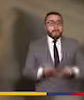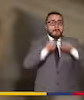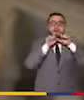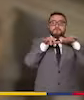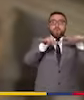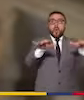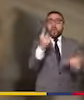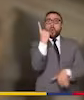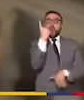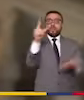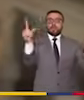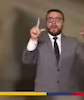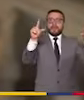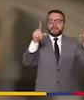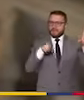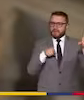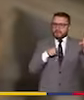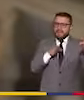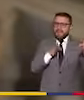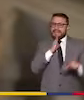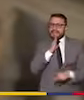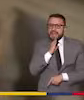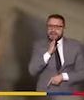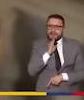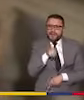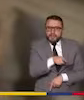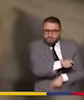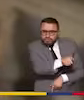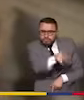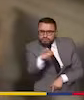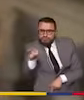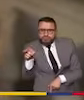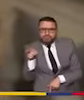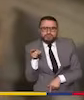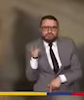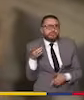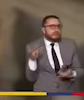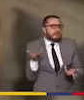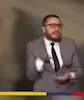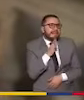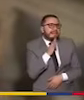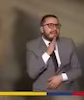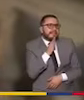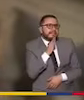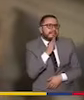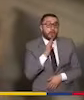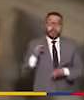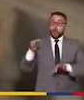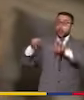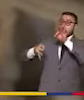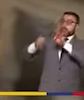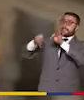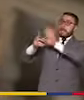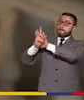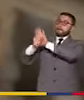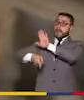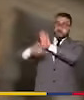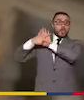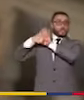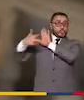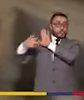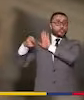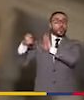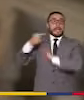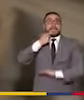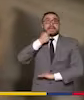¿A quiénes más interceptaron? ¿Con qué orden judicial, como ordena la Constitución de Colombia,